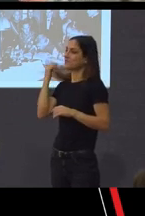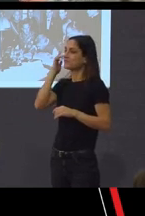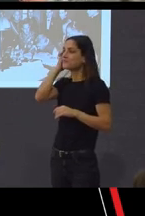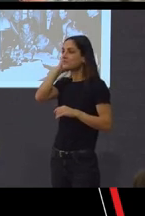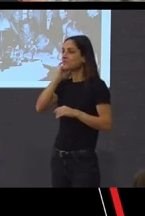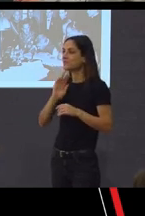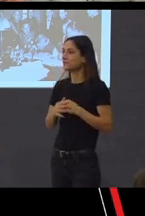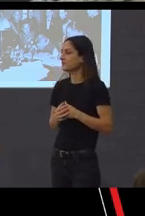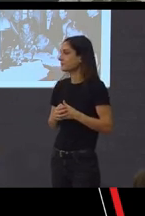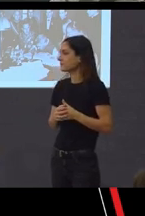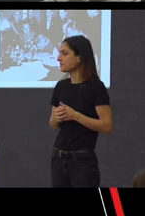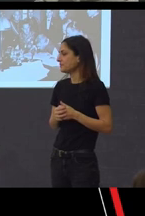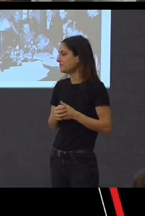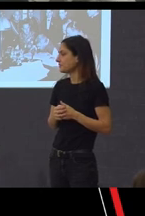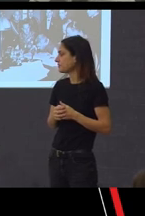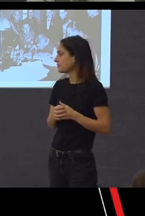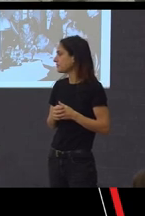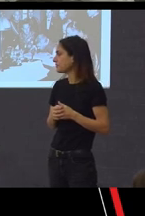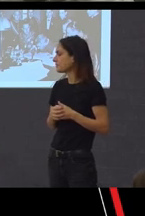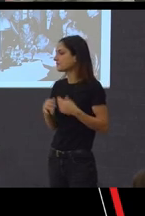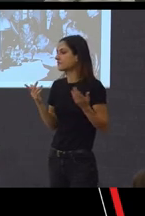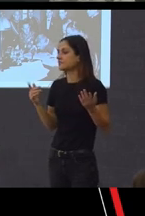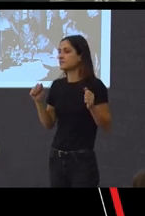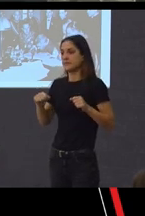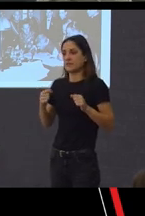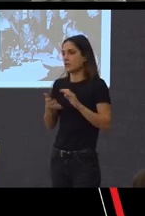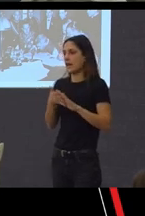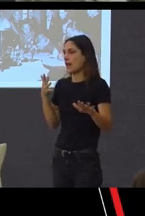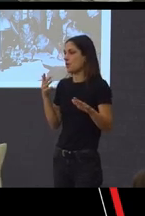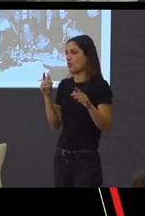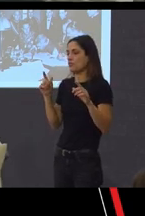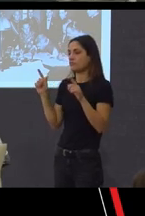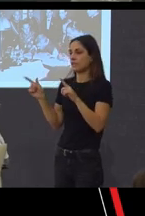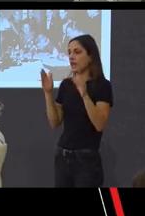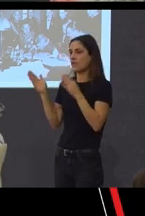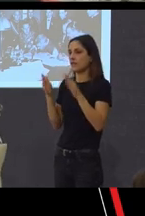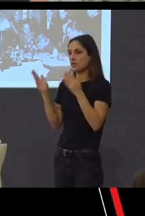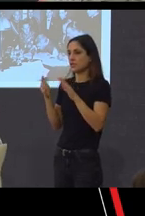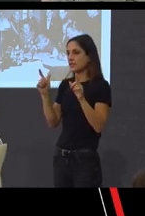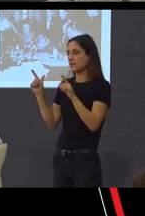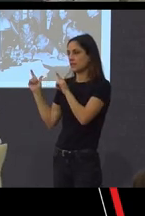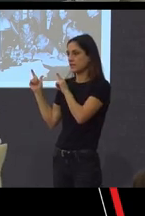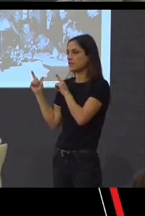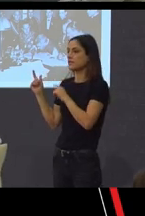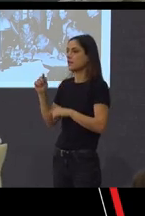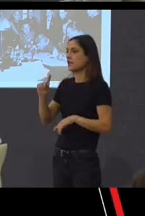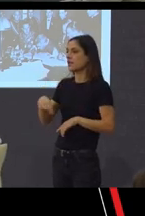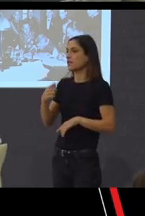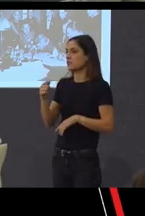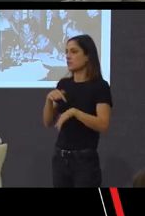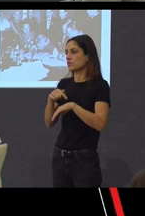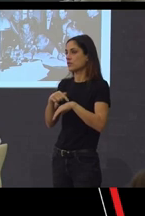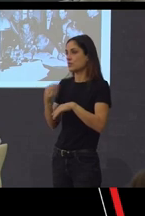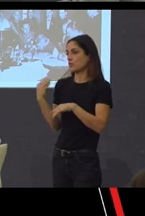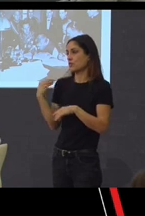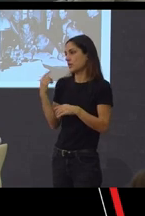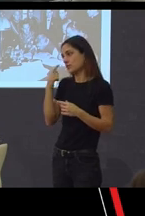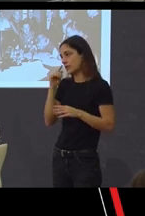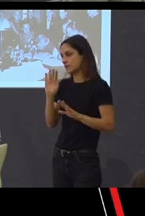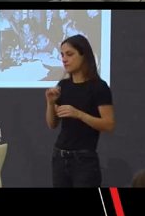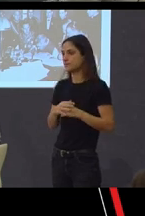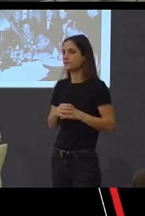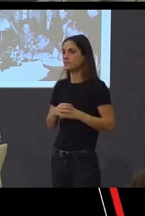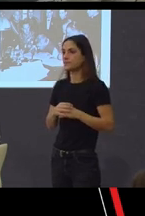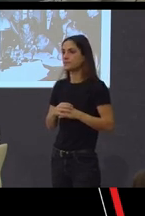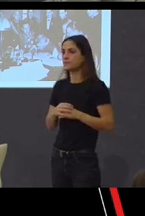10 minutos. Voy muy rápidamente a las diapositivas. Y luego, si hay tiempo para preguntas, preguntas. Bien,